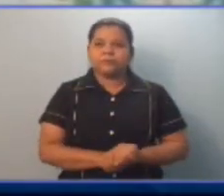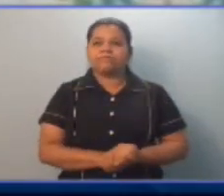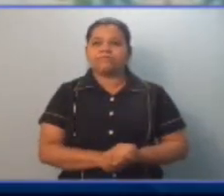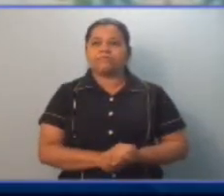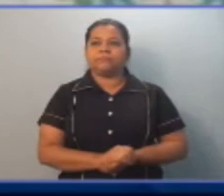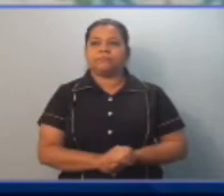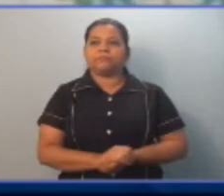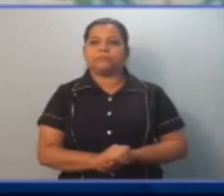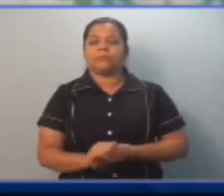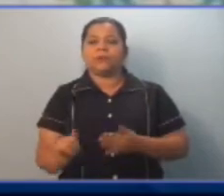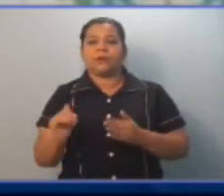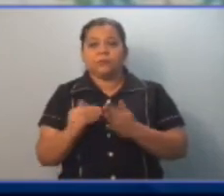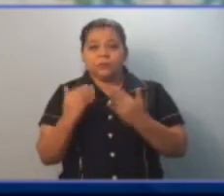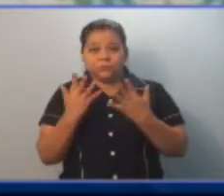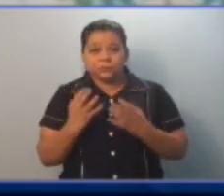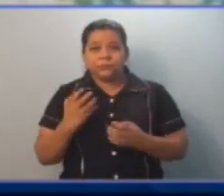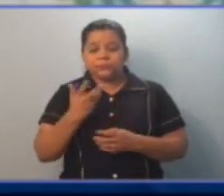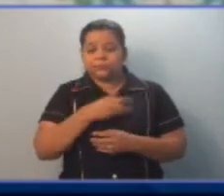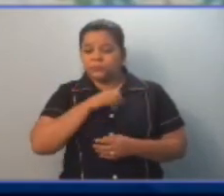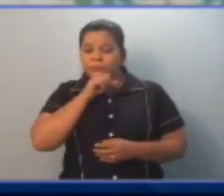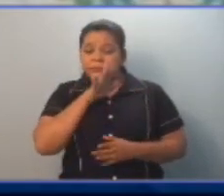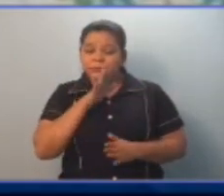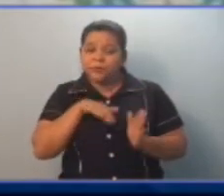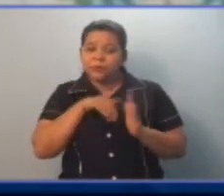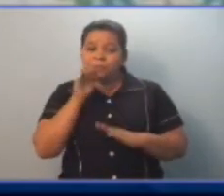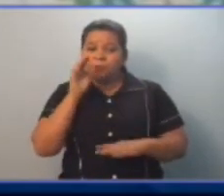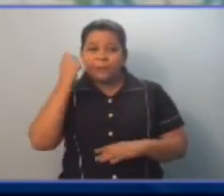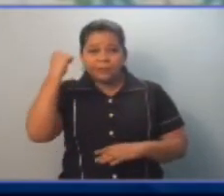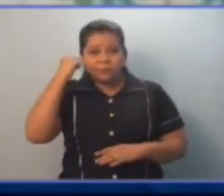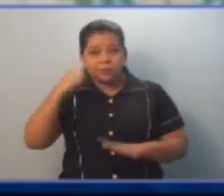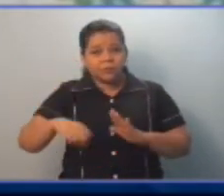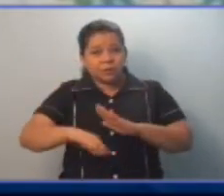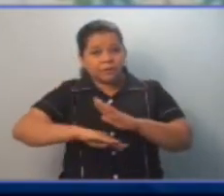así como de forma elemental le diría, lo básico